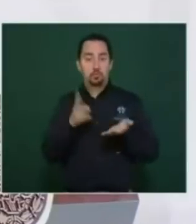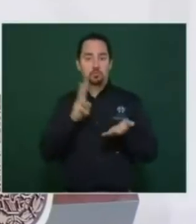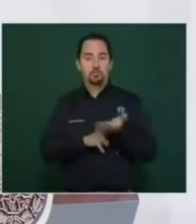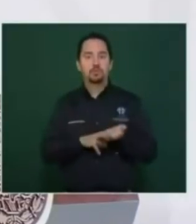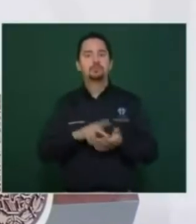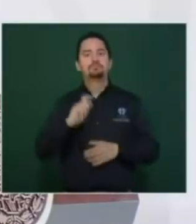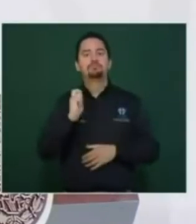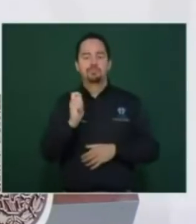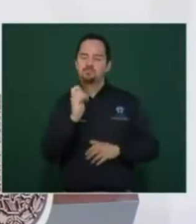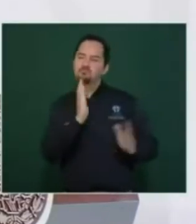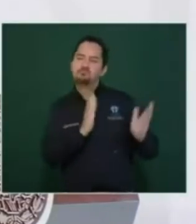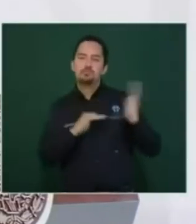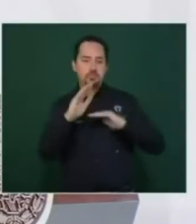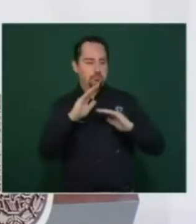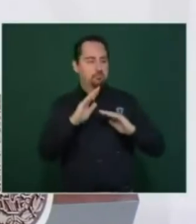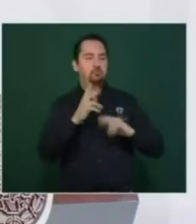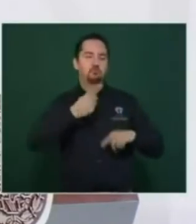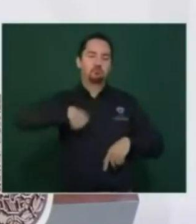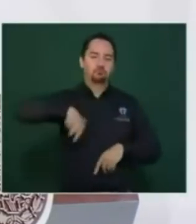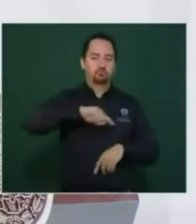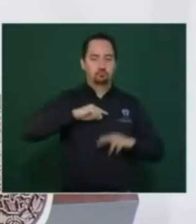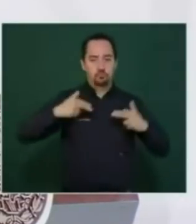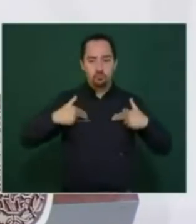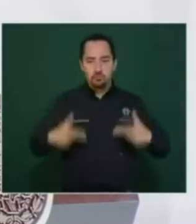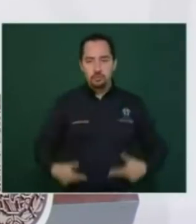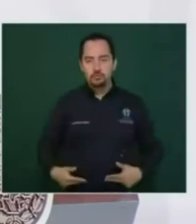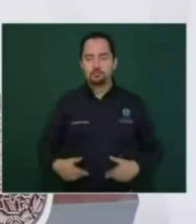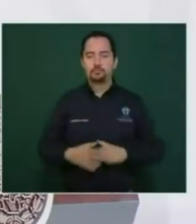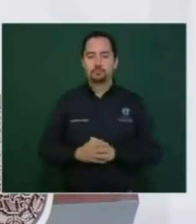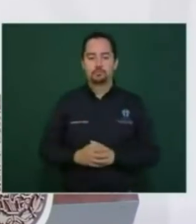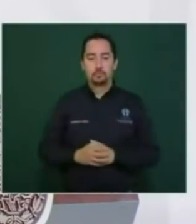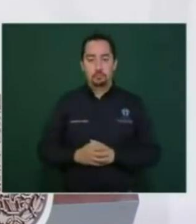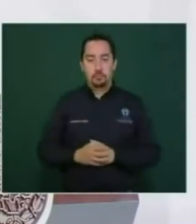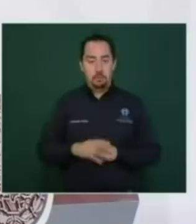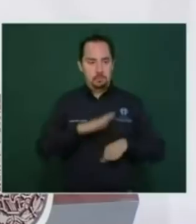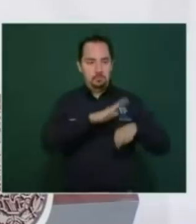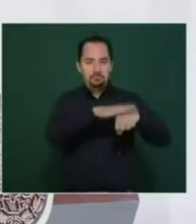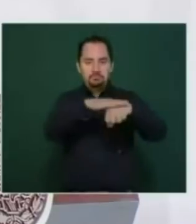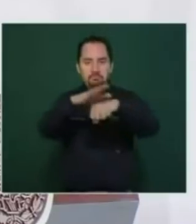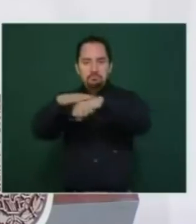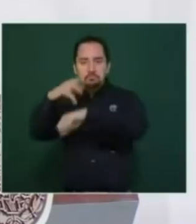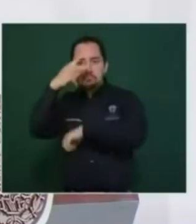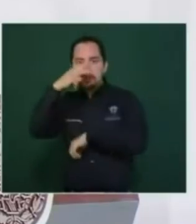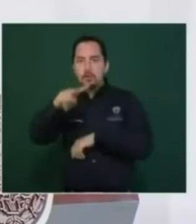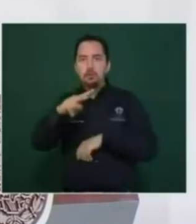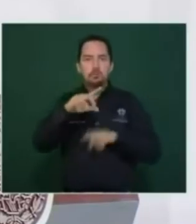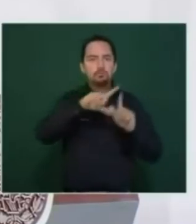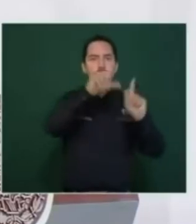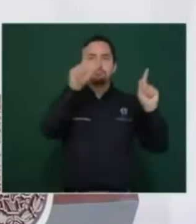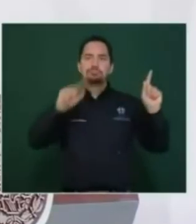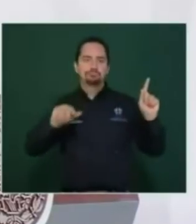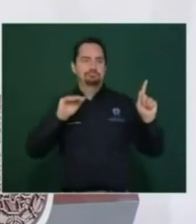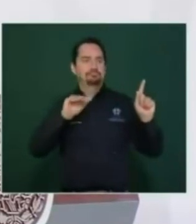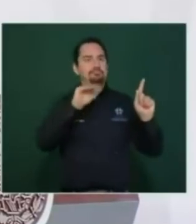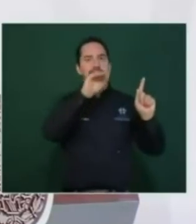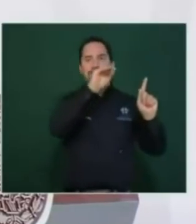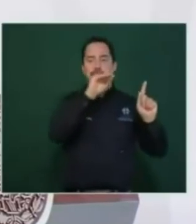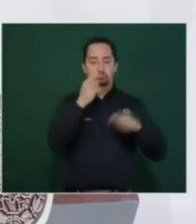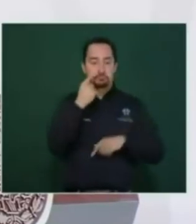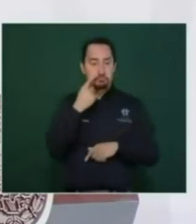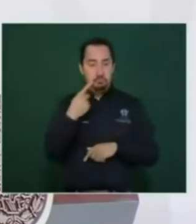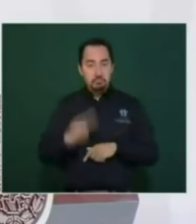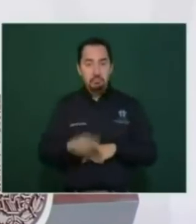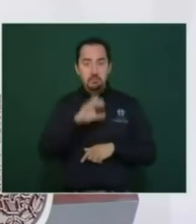como humanidad. Quiero informar a todo México que Chihuahua ha sido el escenario de una nueva forma